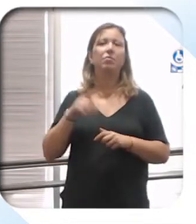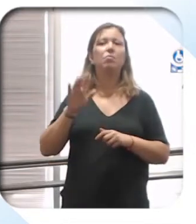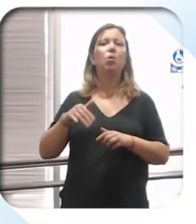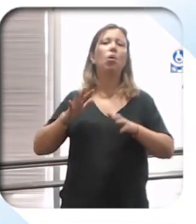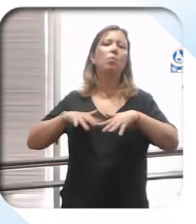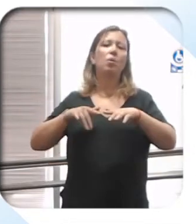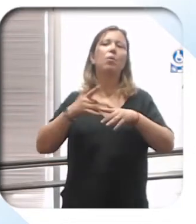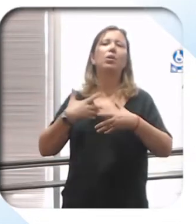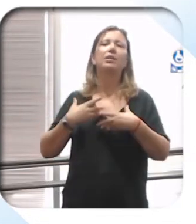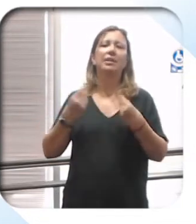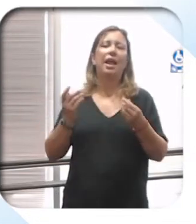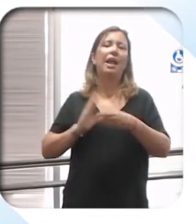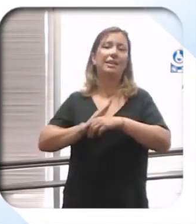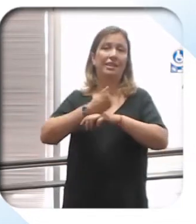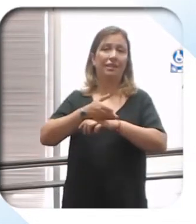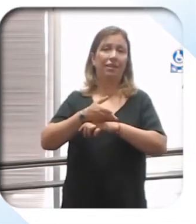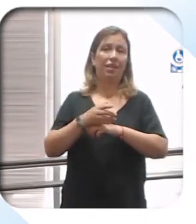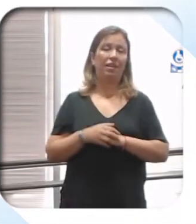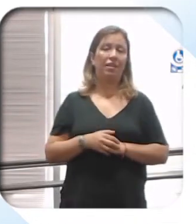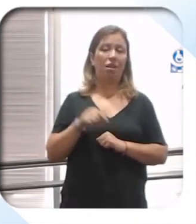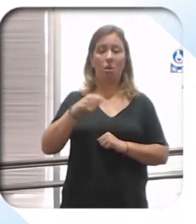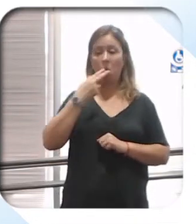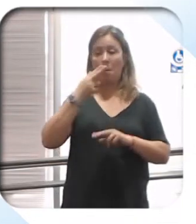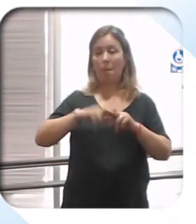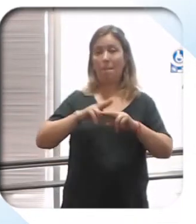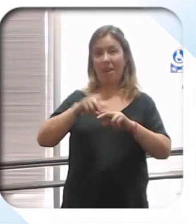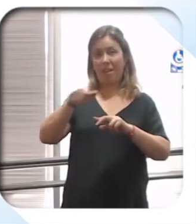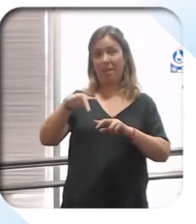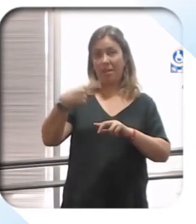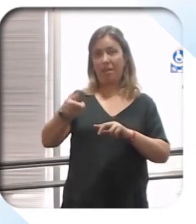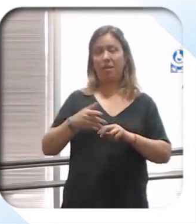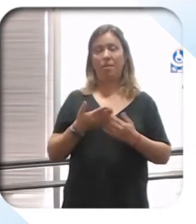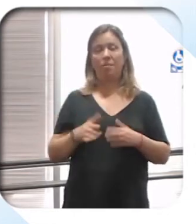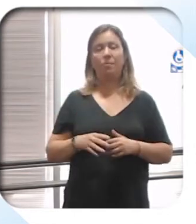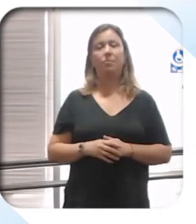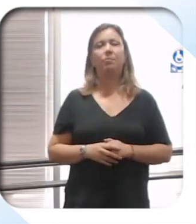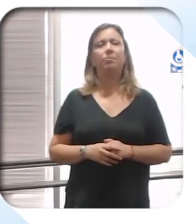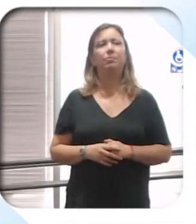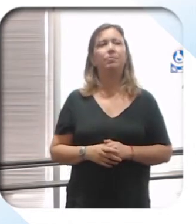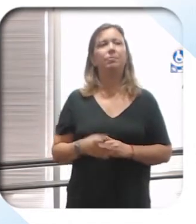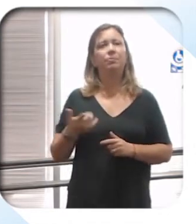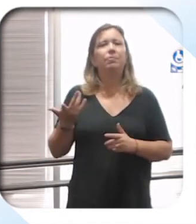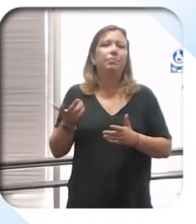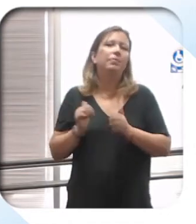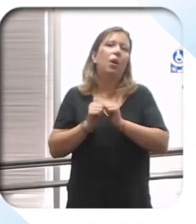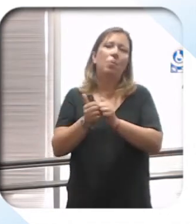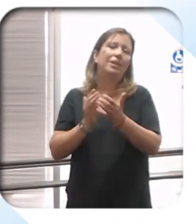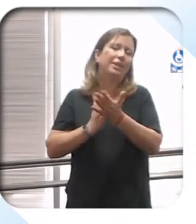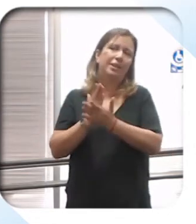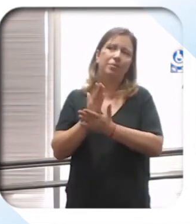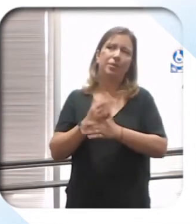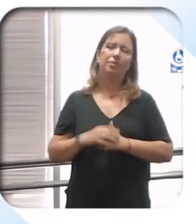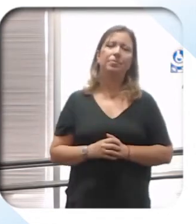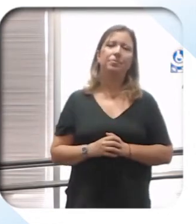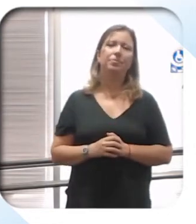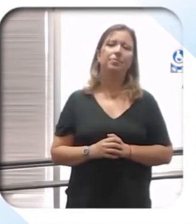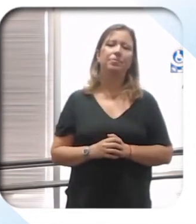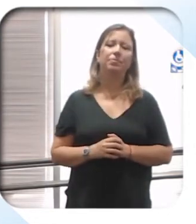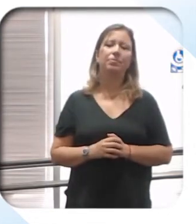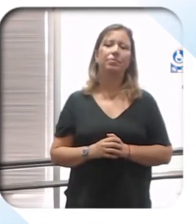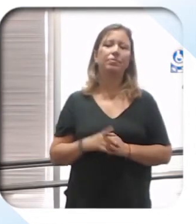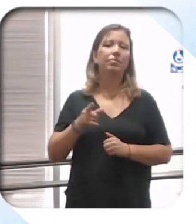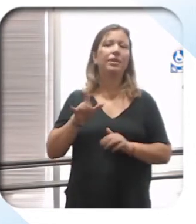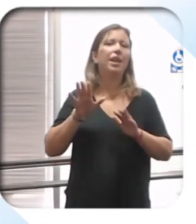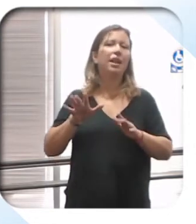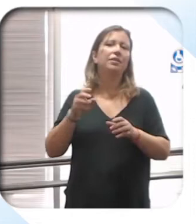por la accesibilidad ahora en del martes, creo que es, ¿no? Pero bueno, me acompaña igual siempre, porque